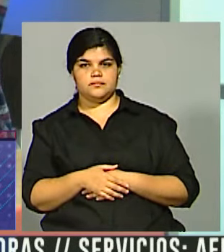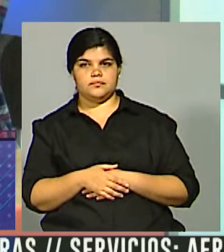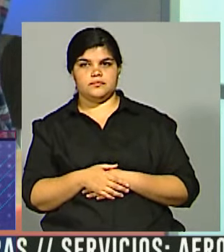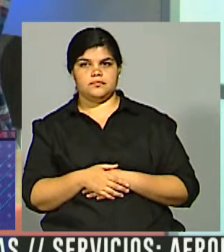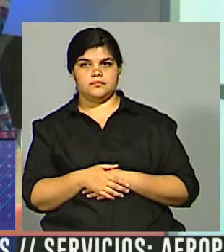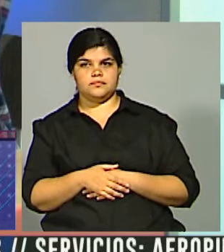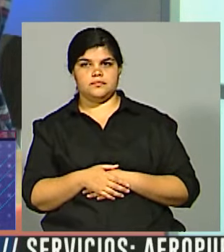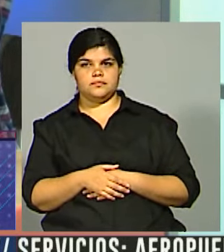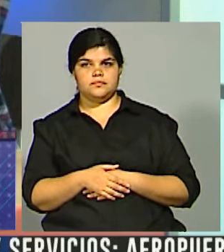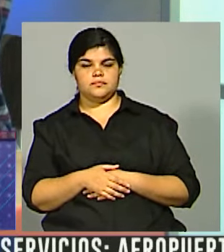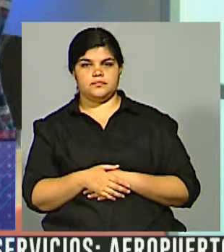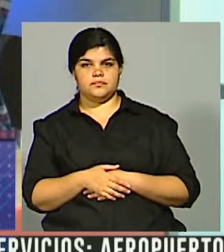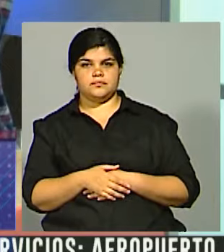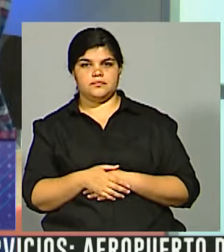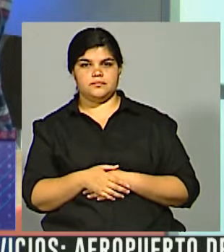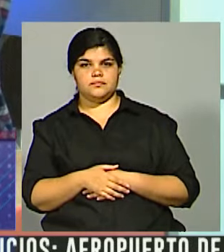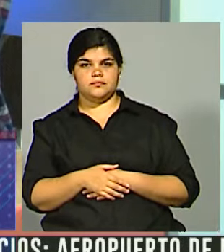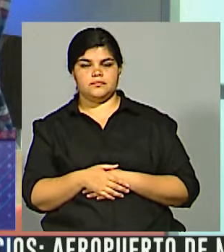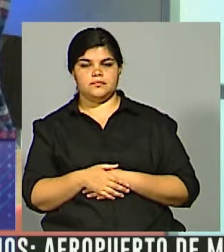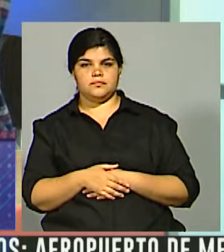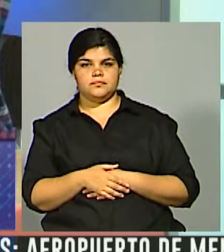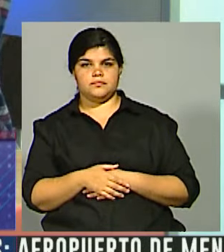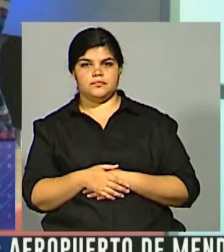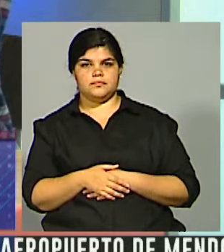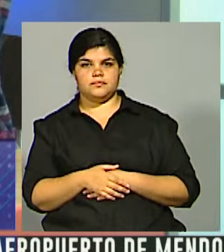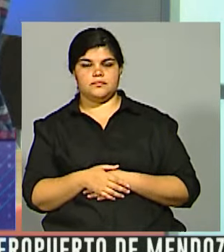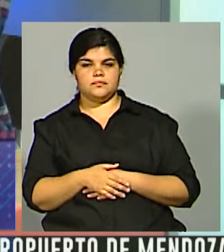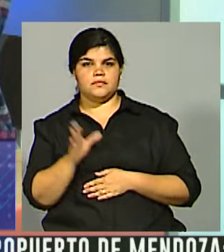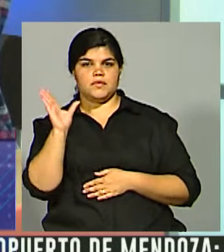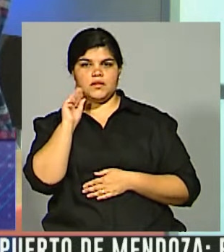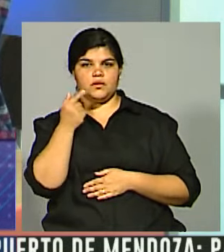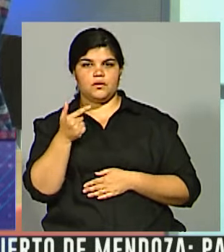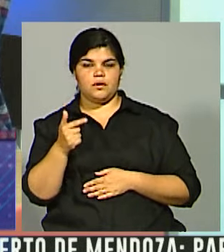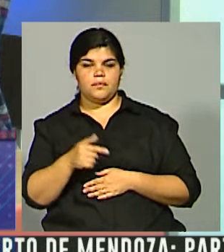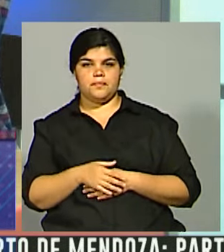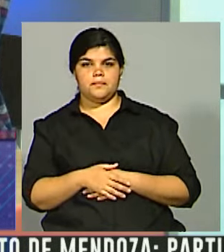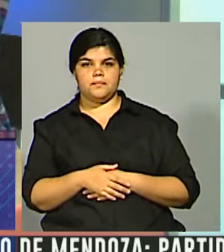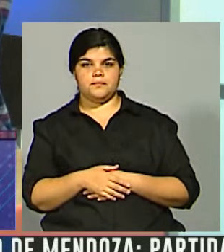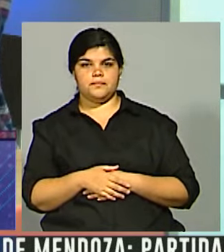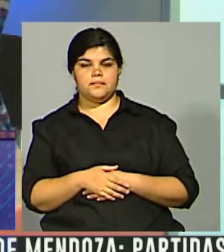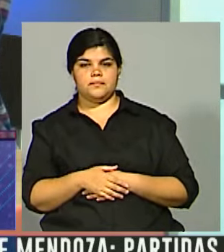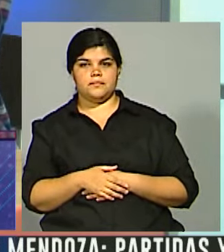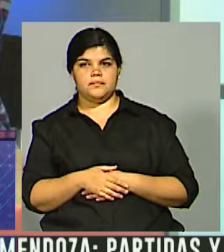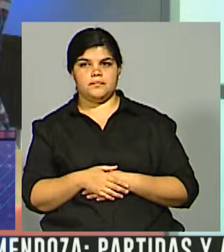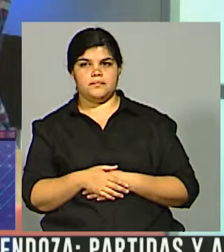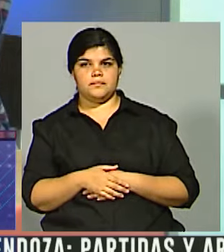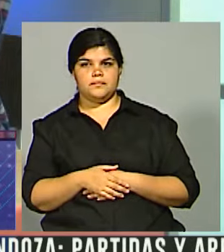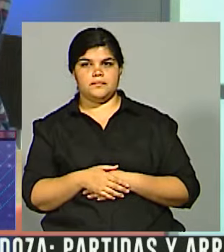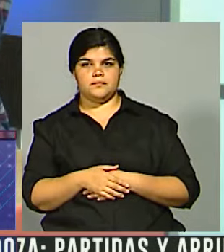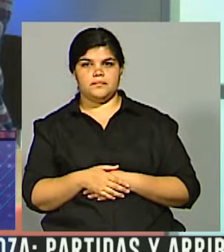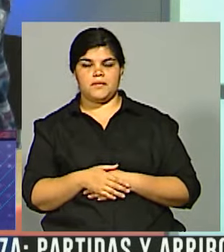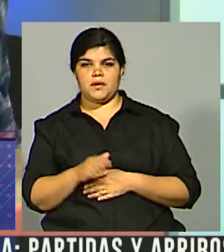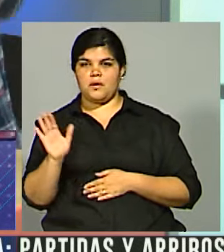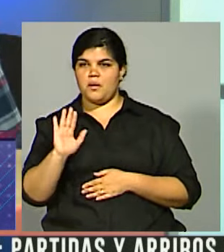Bueno, ahora sí, estoy con mi invitado. Estoy con un profesor teatral y actor, Daniel Encinas. Hola, buenas noches, Daniel. ¿Cómo va, Cami? ¿Qué tal? Muy